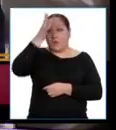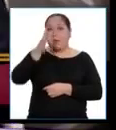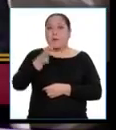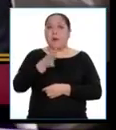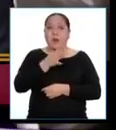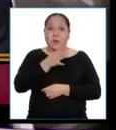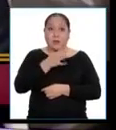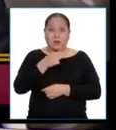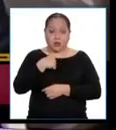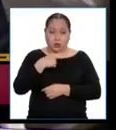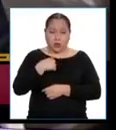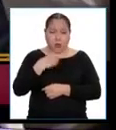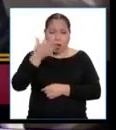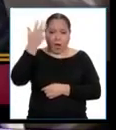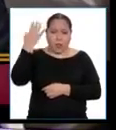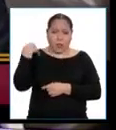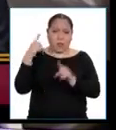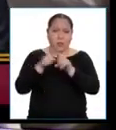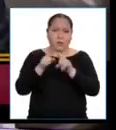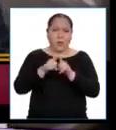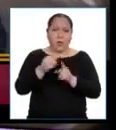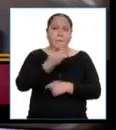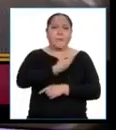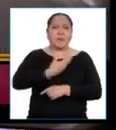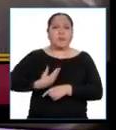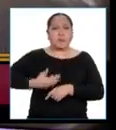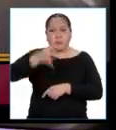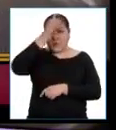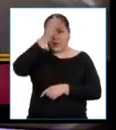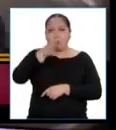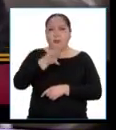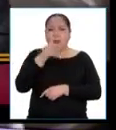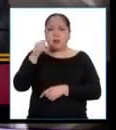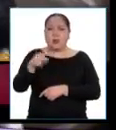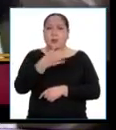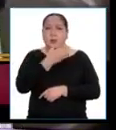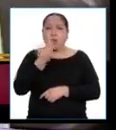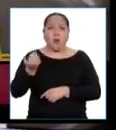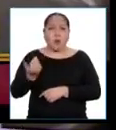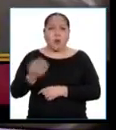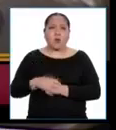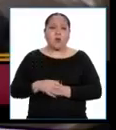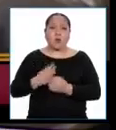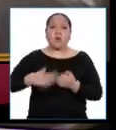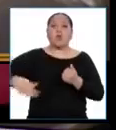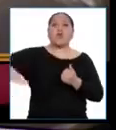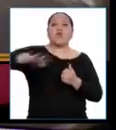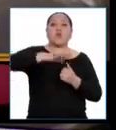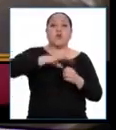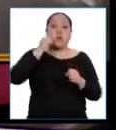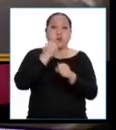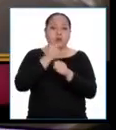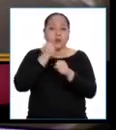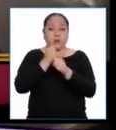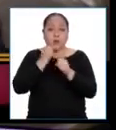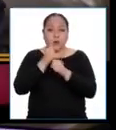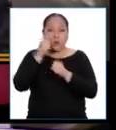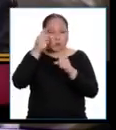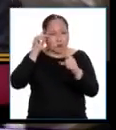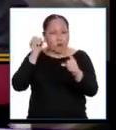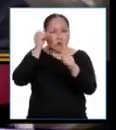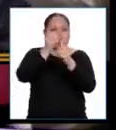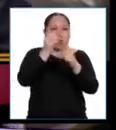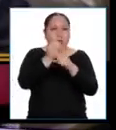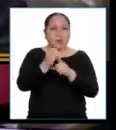sido presidenta de APAFA y es el mejor valor que tiene cuando todos trabajan para un solo